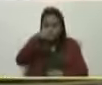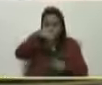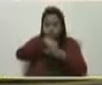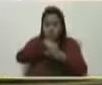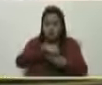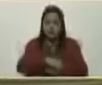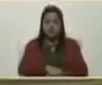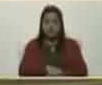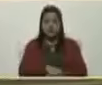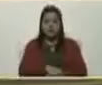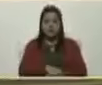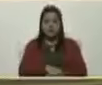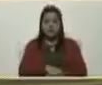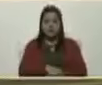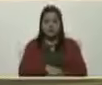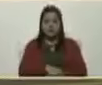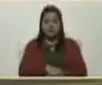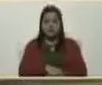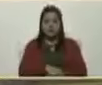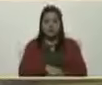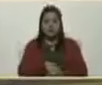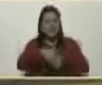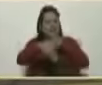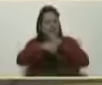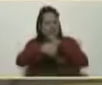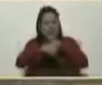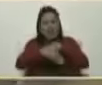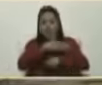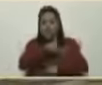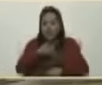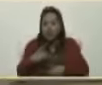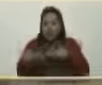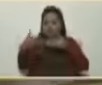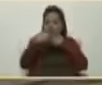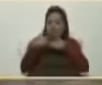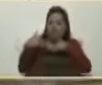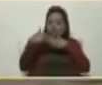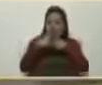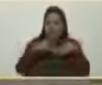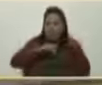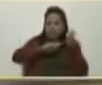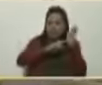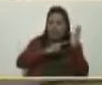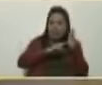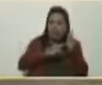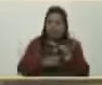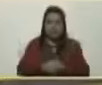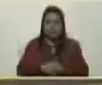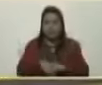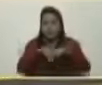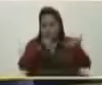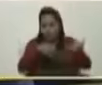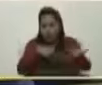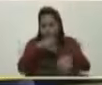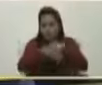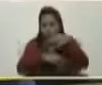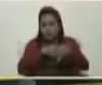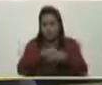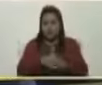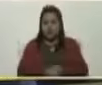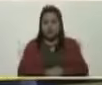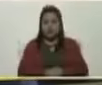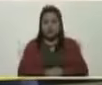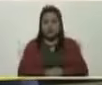a través de las redes a meter cizaña. Fíjense esta misma que acabo de comentar ahorita, a meter